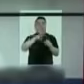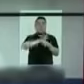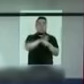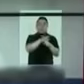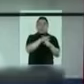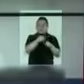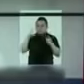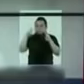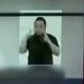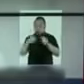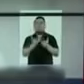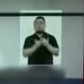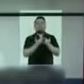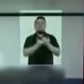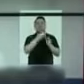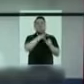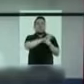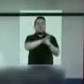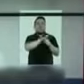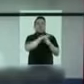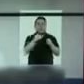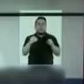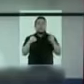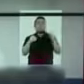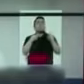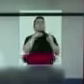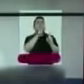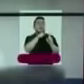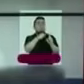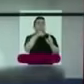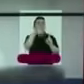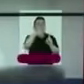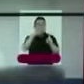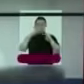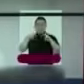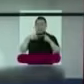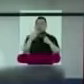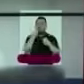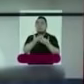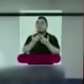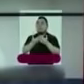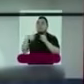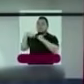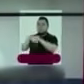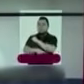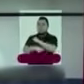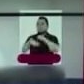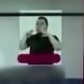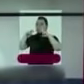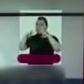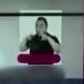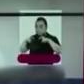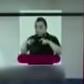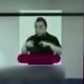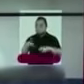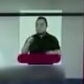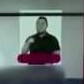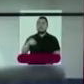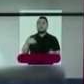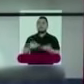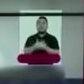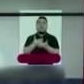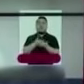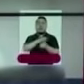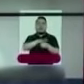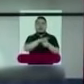Si yo ya sé que hay una variante en Sudáfrica, es una... ¿Y qué hacemos con el problema que tenemos? ¿Qué hacemos